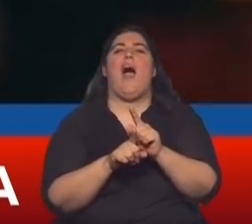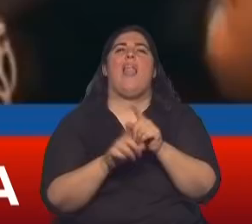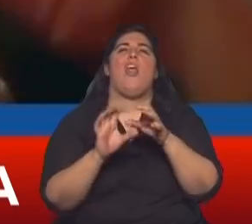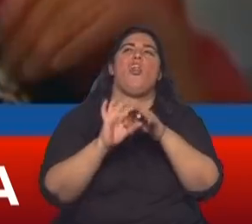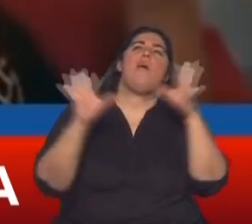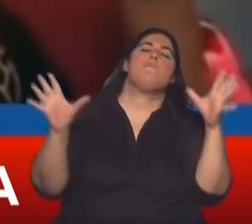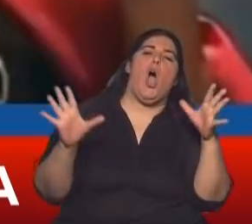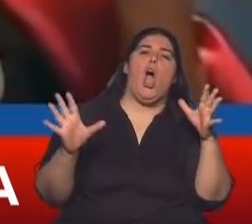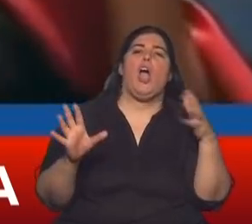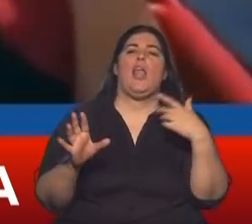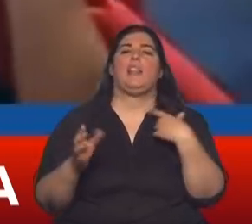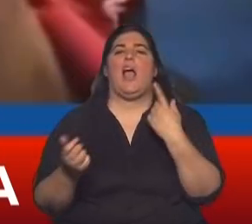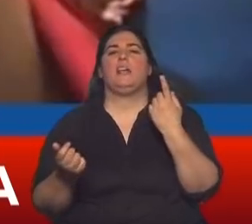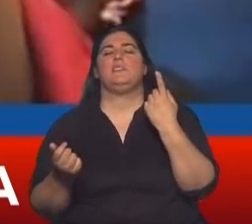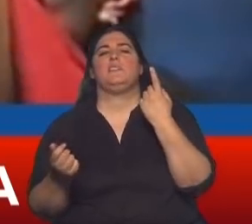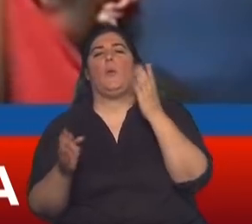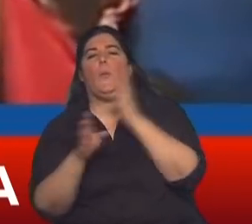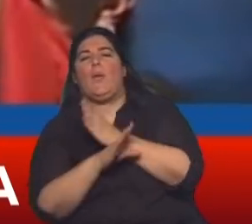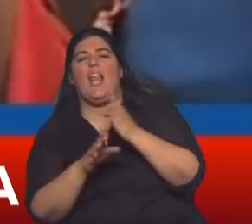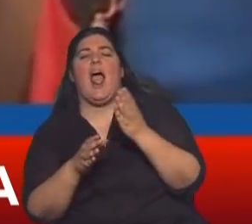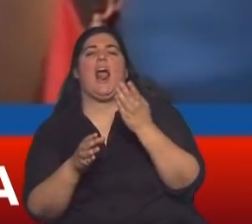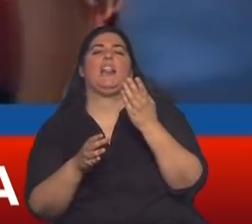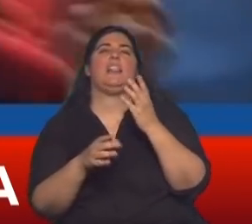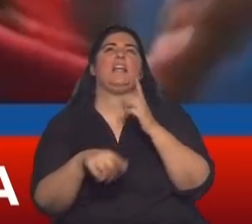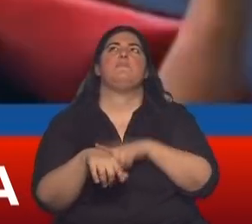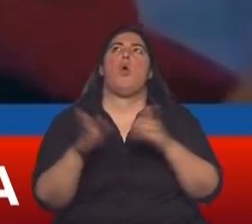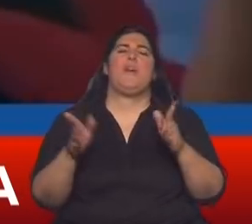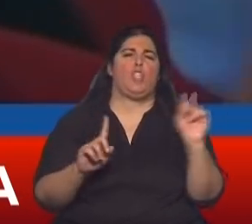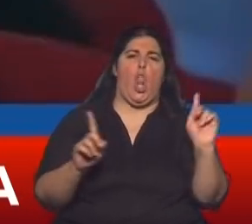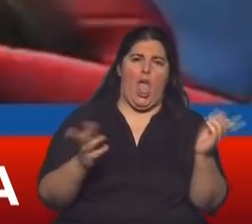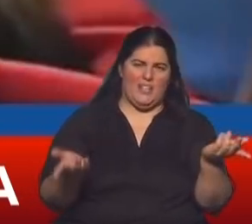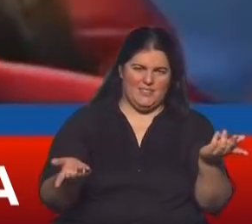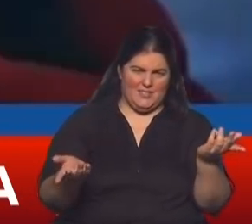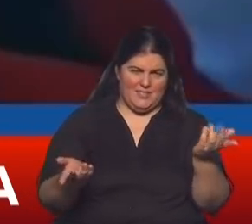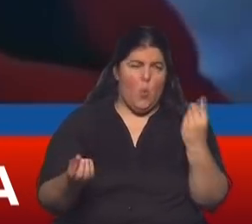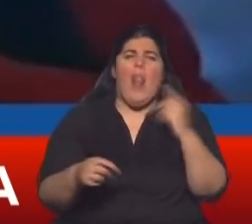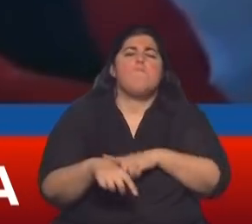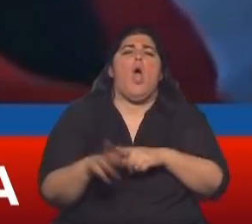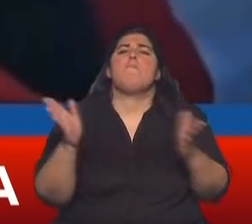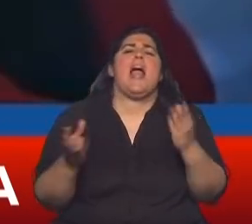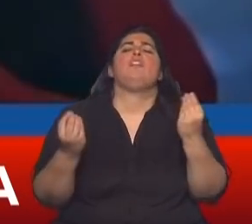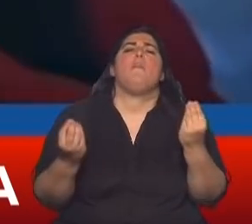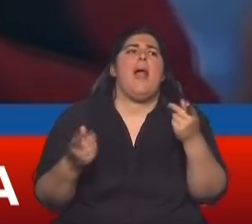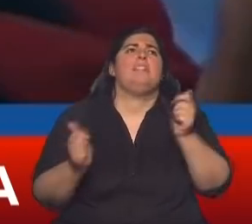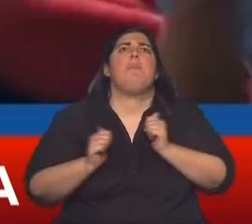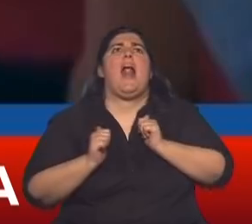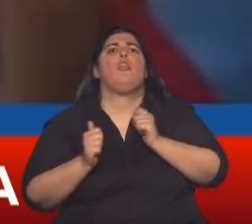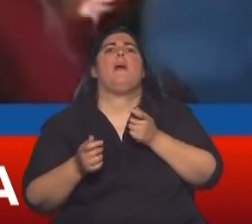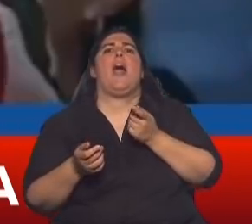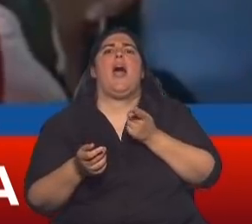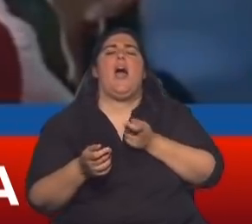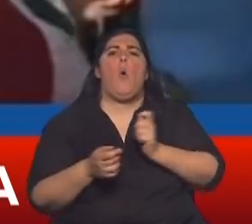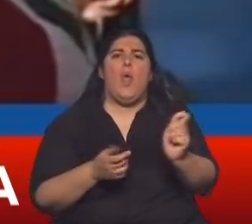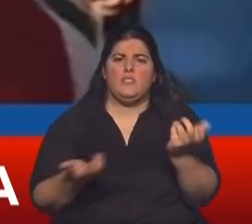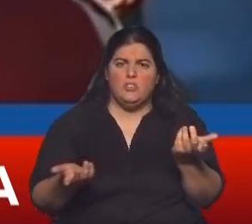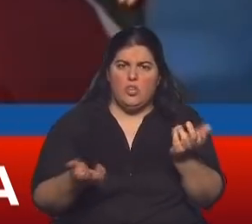demócratas vigilantes que no era el momento. Entonces, ¿qué momento estaban esperando? Cuando